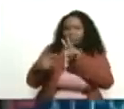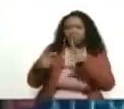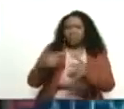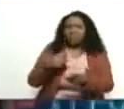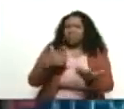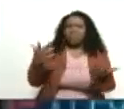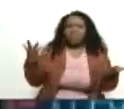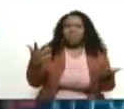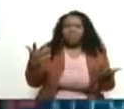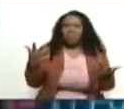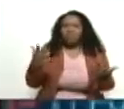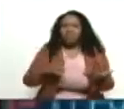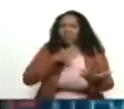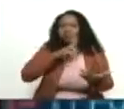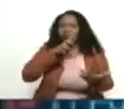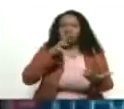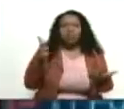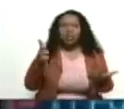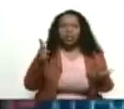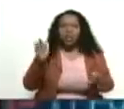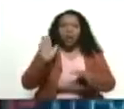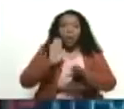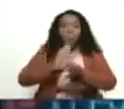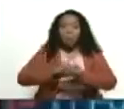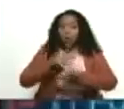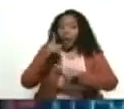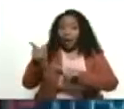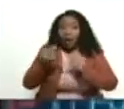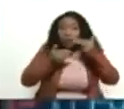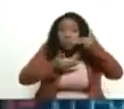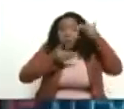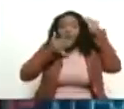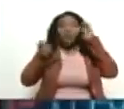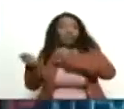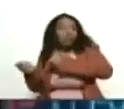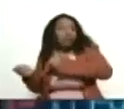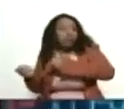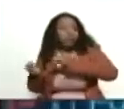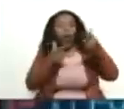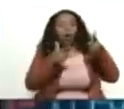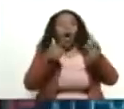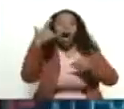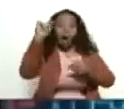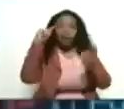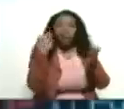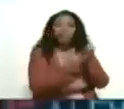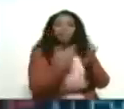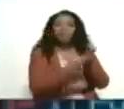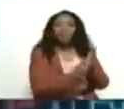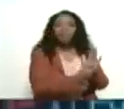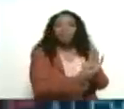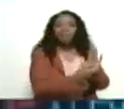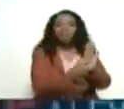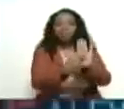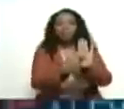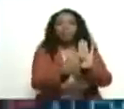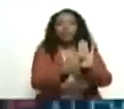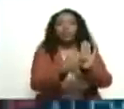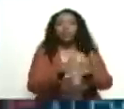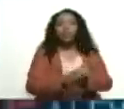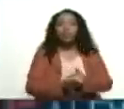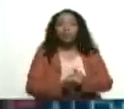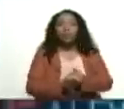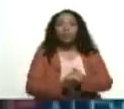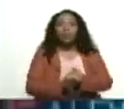de la barbarie, porque apenas fue secuestrado y tenemos pruebas fehacientes de eso,